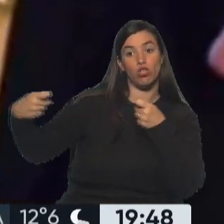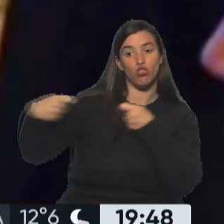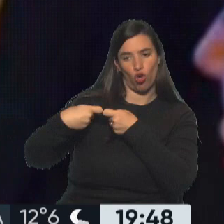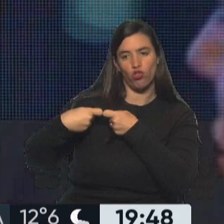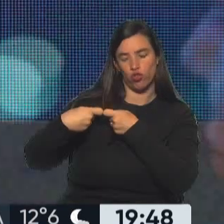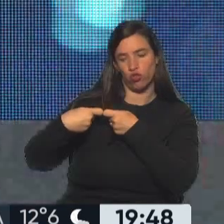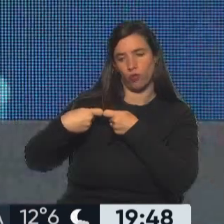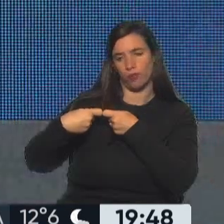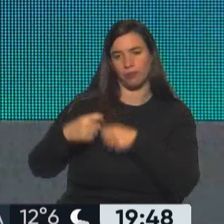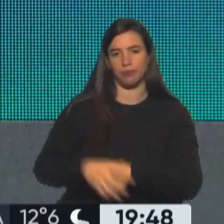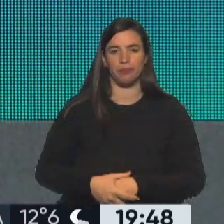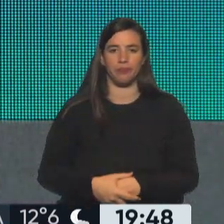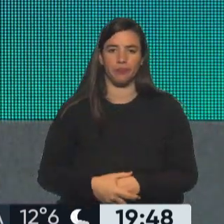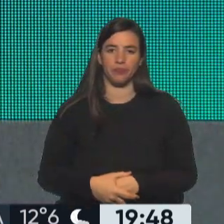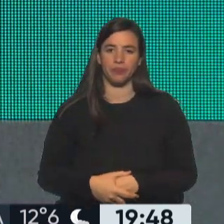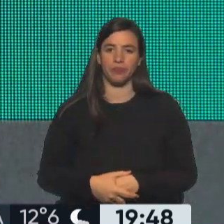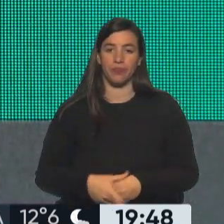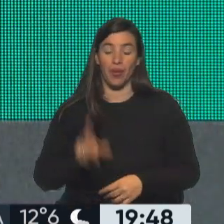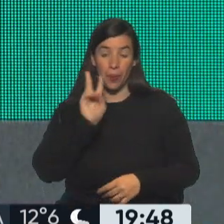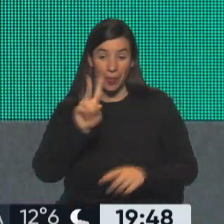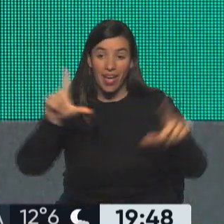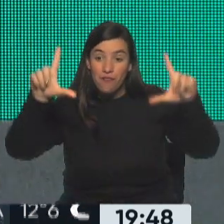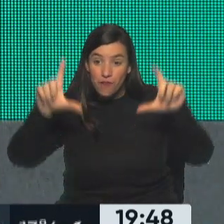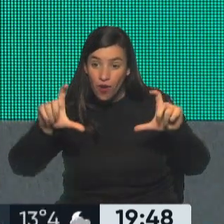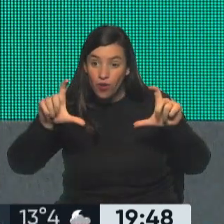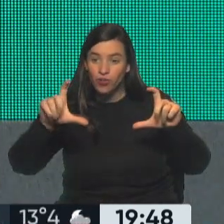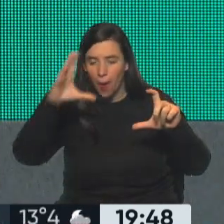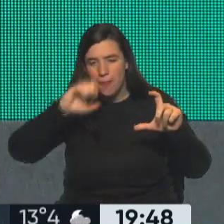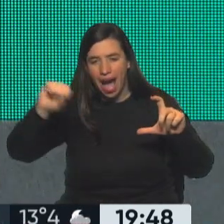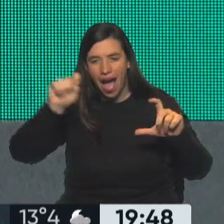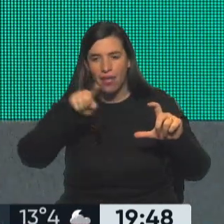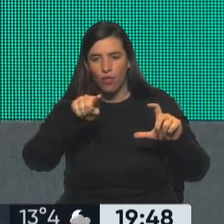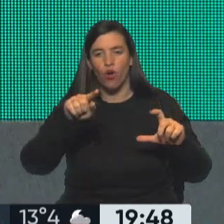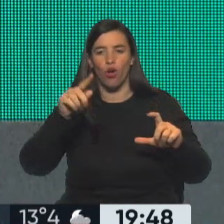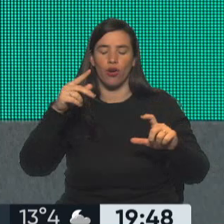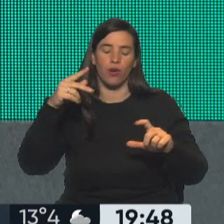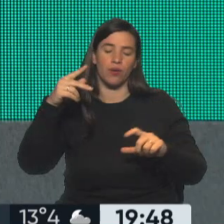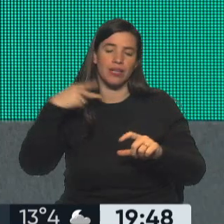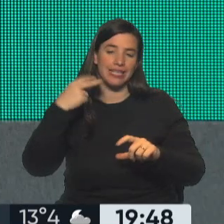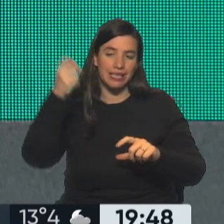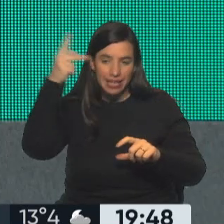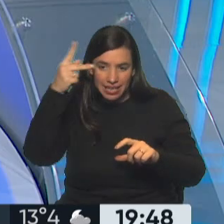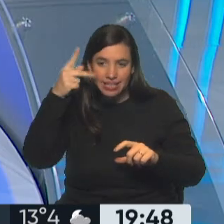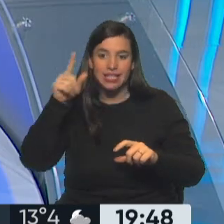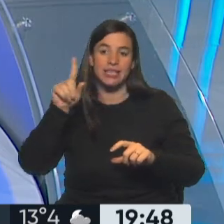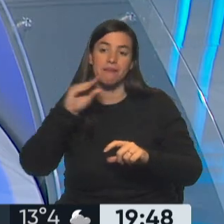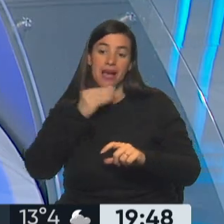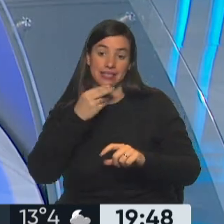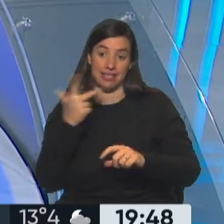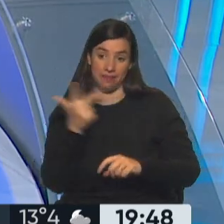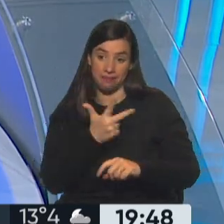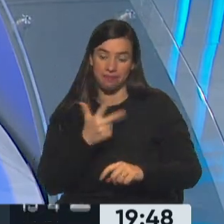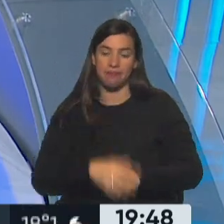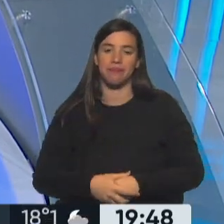allá. Ahí estaba viendo la foto, Bacanar Baja, nuestro embajador, Máximo y Massa. Yo digo, el tema de las monedas,